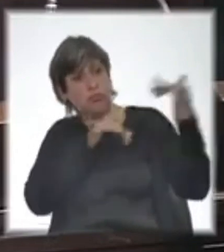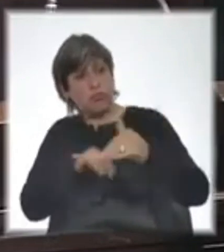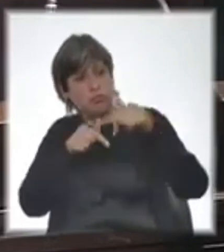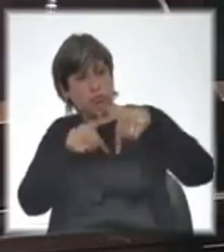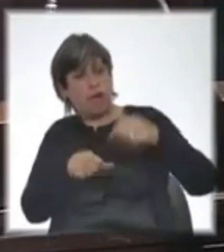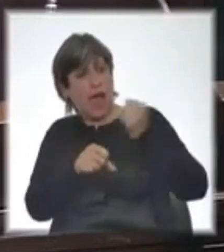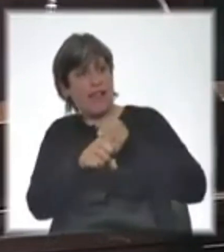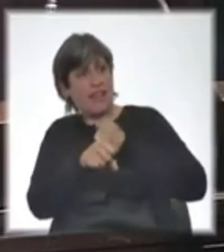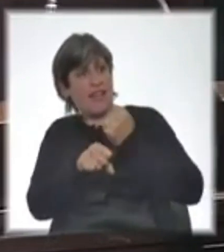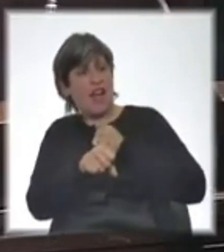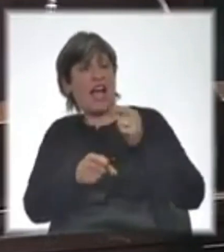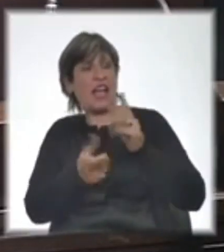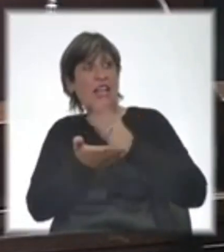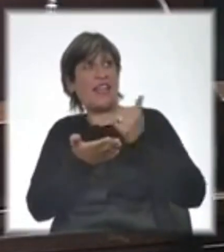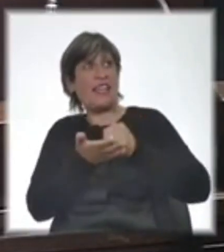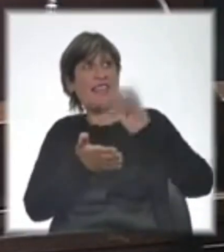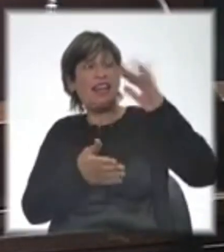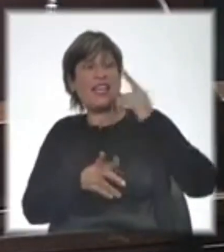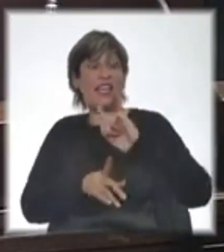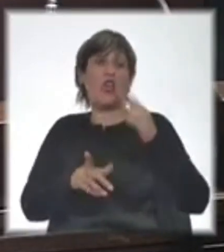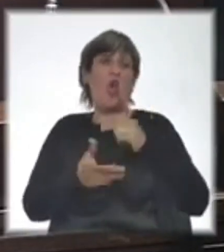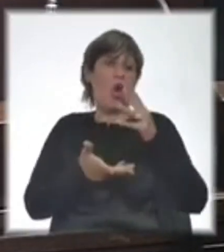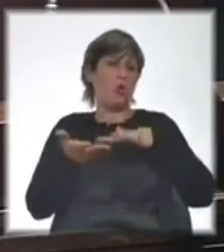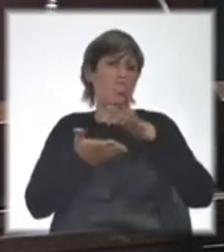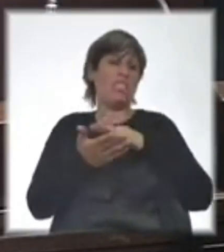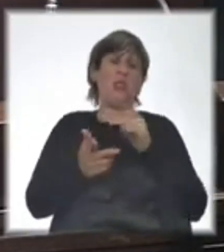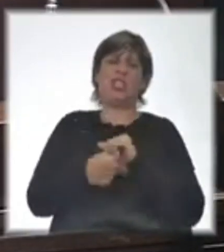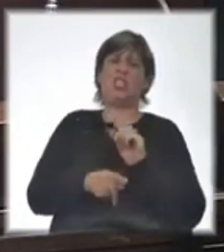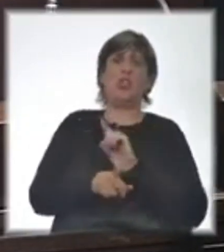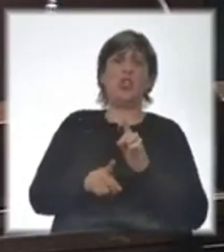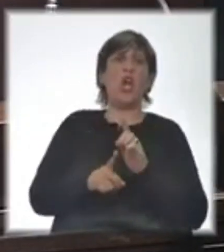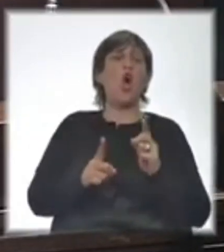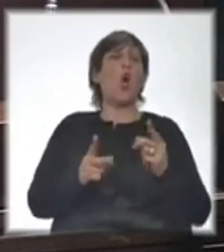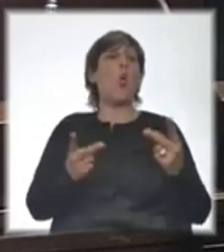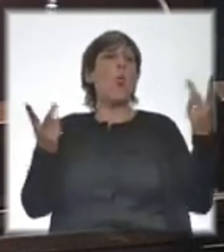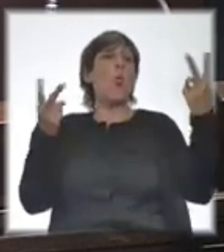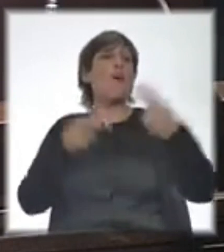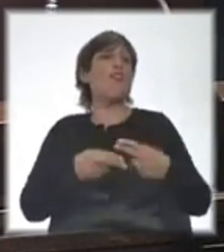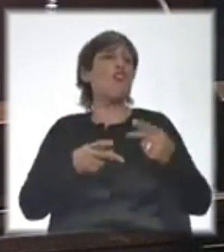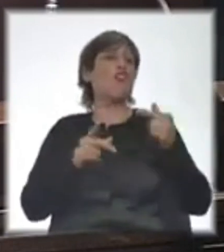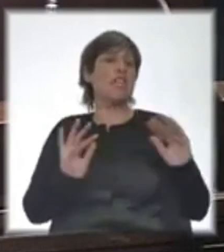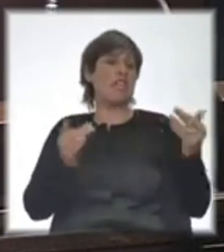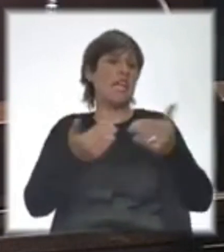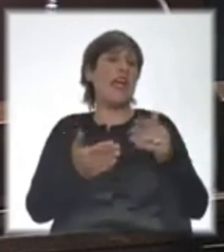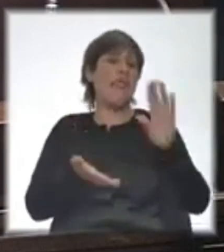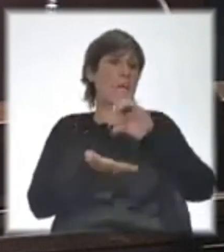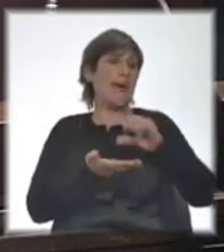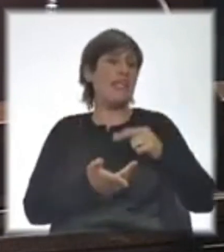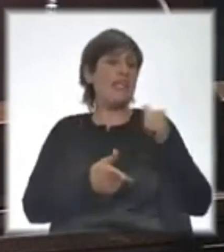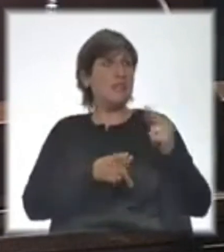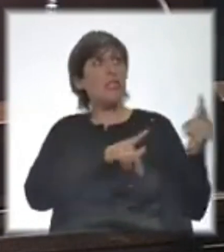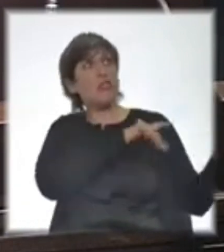extranjero en situaciones que yo no digo que fueran irregular, pero cuando las fronteras estaban cerradas venían de todos lados.